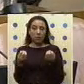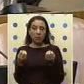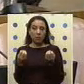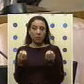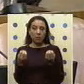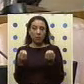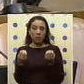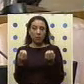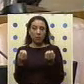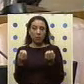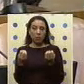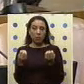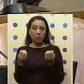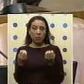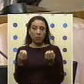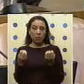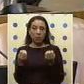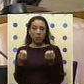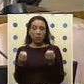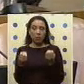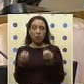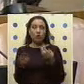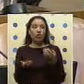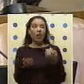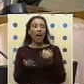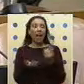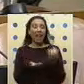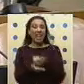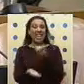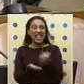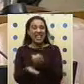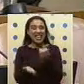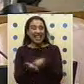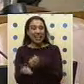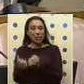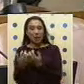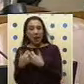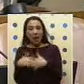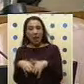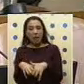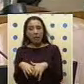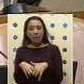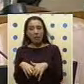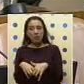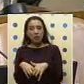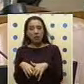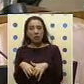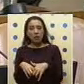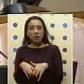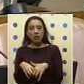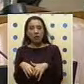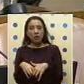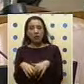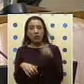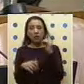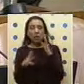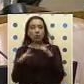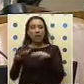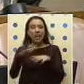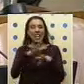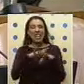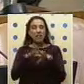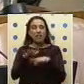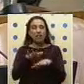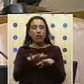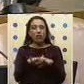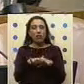Grandes niveles de ingresos proyectados para estas empresas hacen que, por cierto, tengan mucha influencia sobre